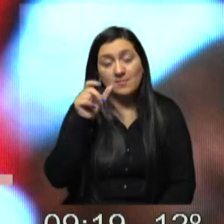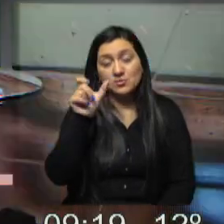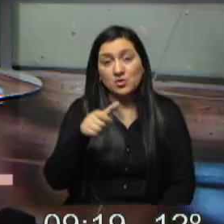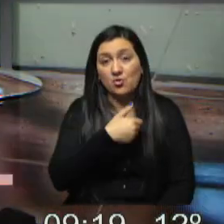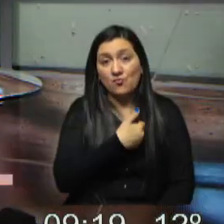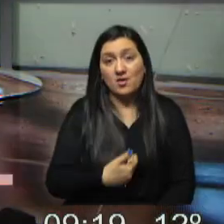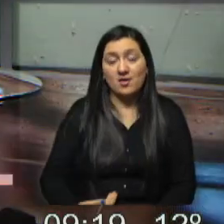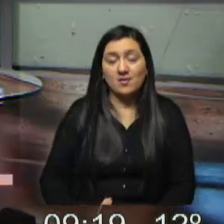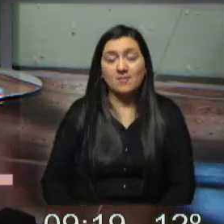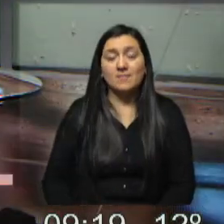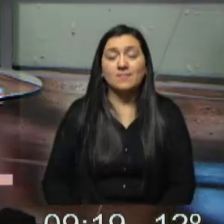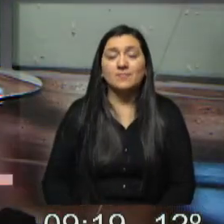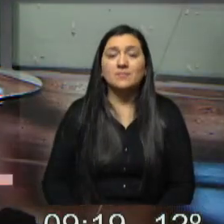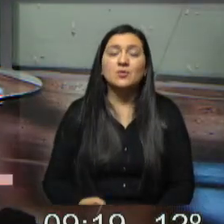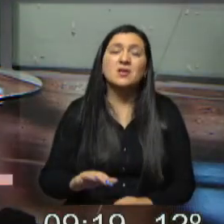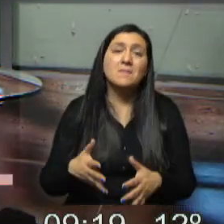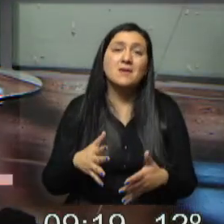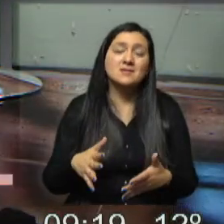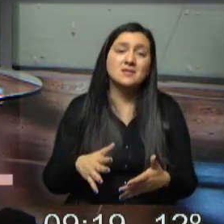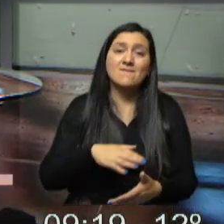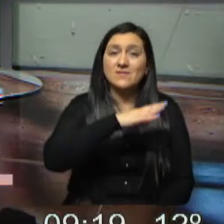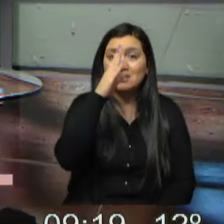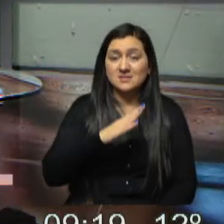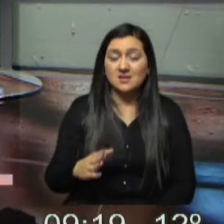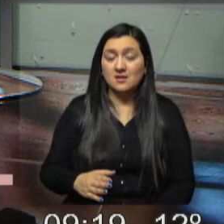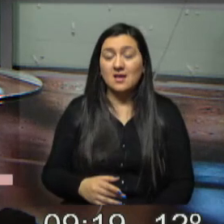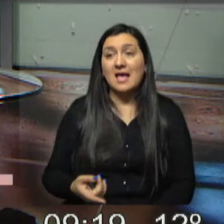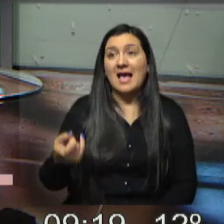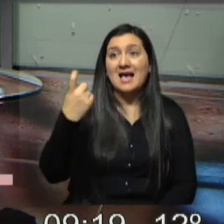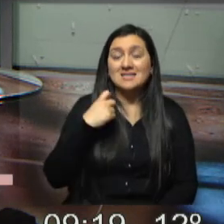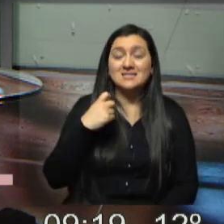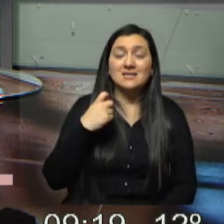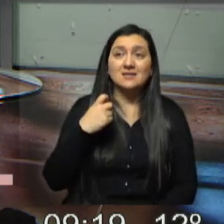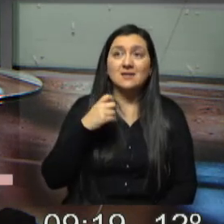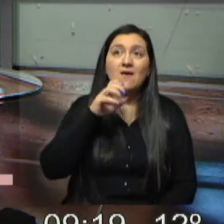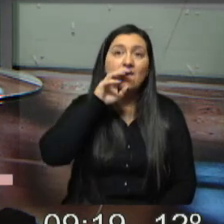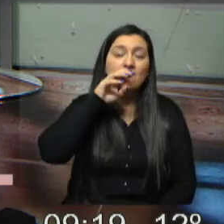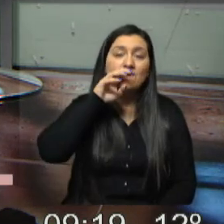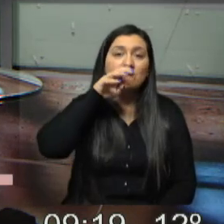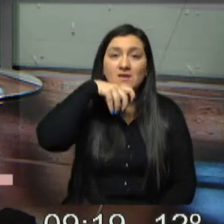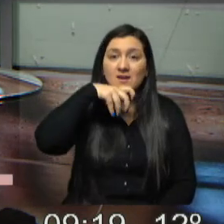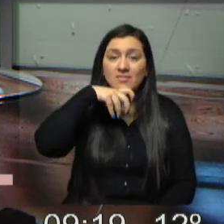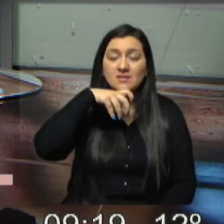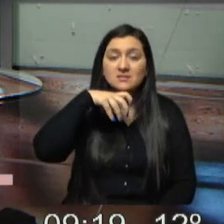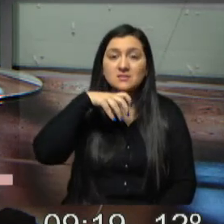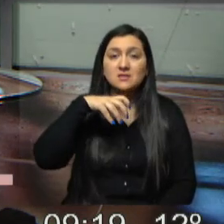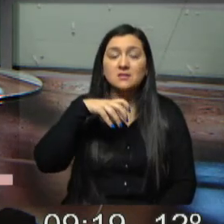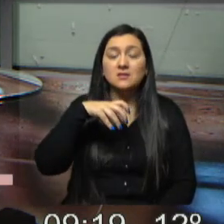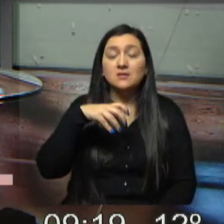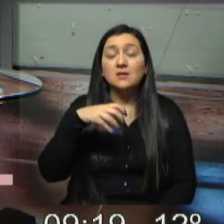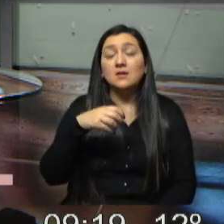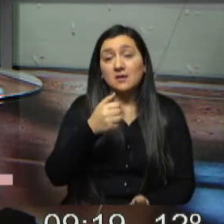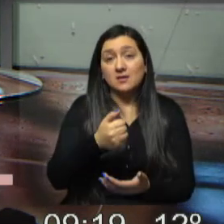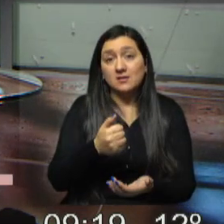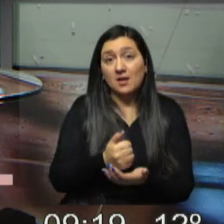prácticamente en el final, pero ¿qué pasa en el barrio? ¿Hay buena sintonía? Ya Alberto Fernández estuvo o está con Lula, estuvo el